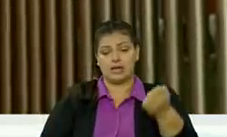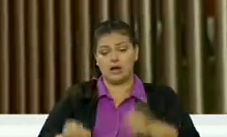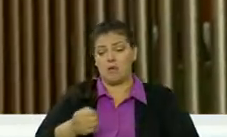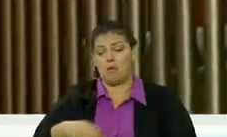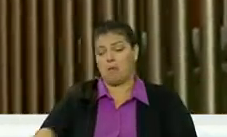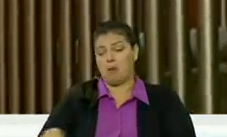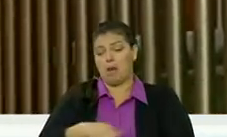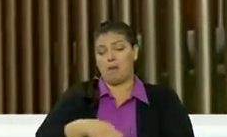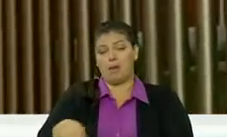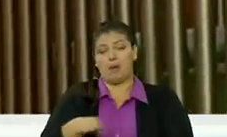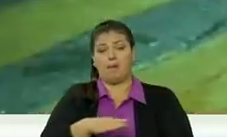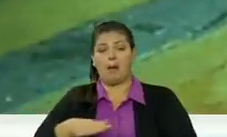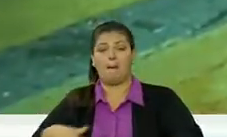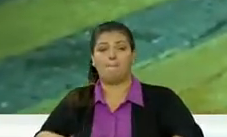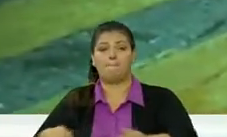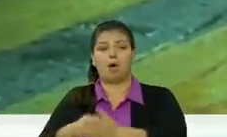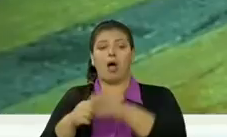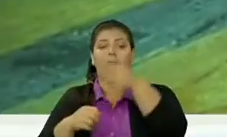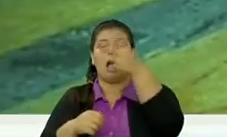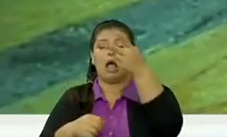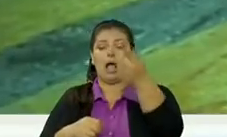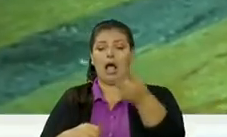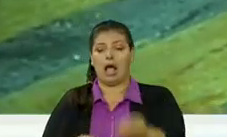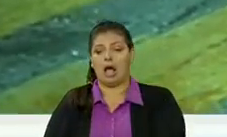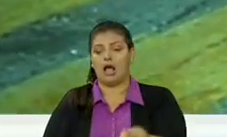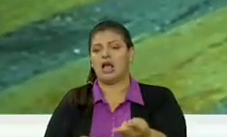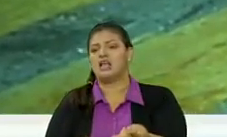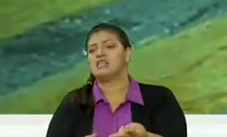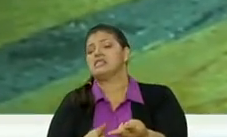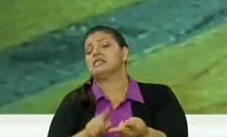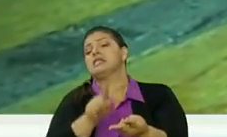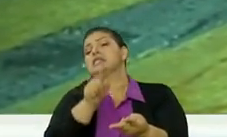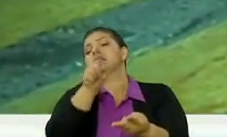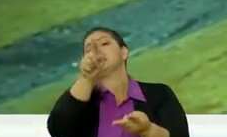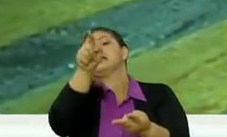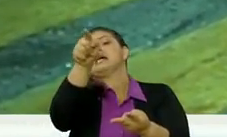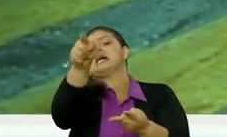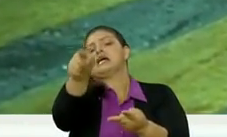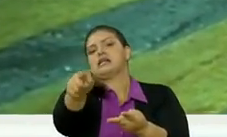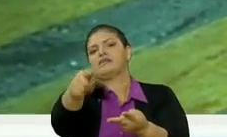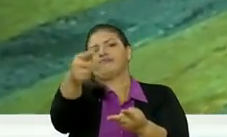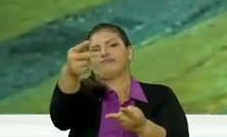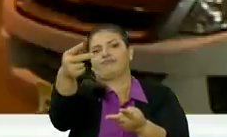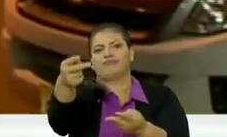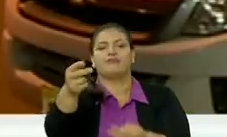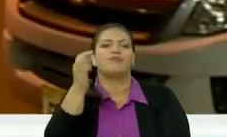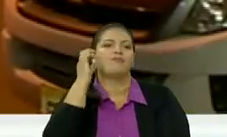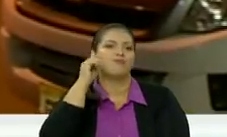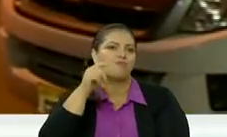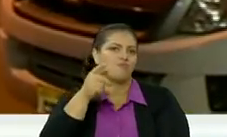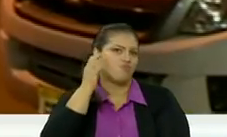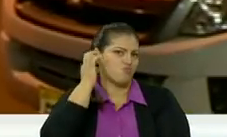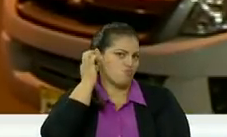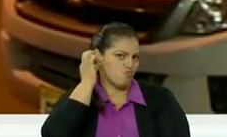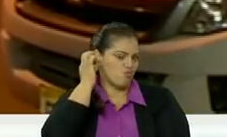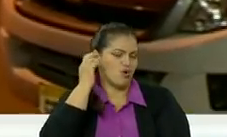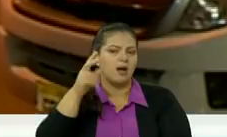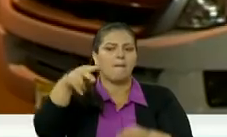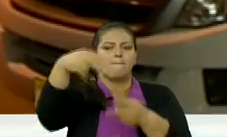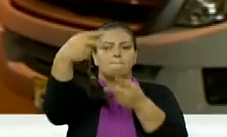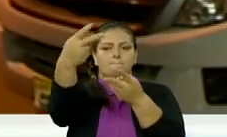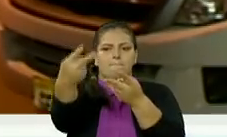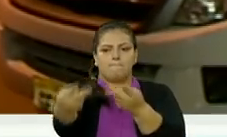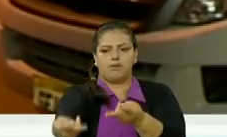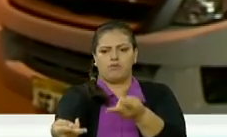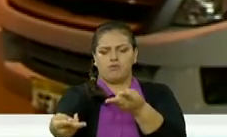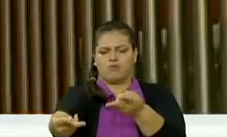de la gasolinera PIS, kilómetro 9 de la vía Durán-Yaguachi. Y la segunda persona